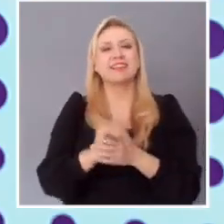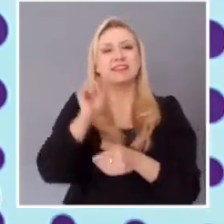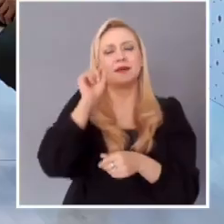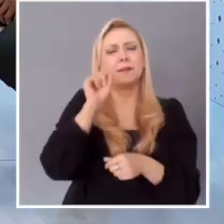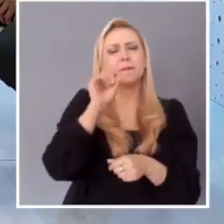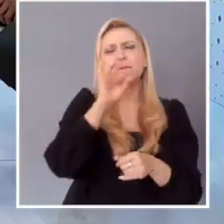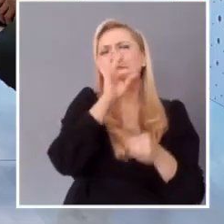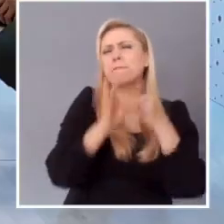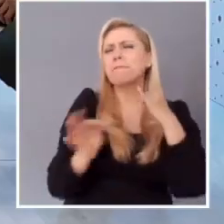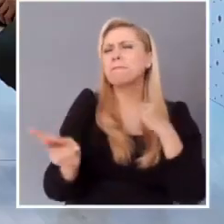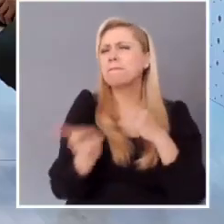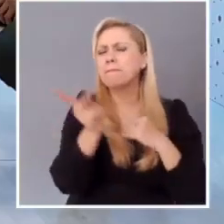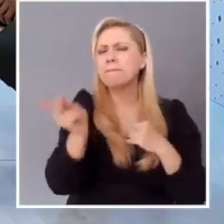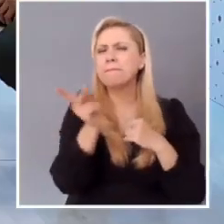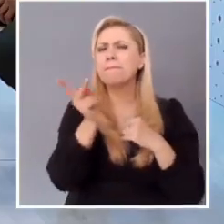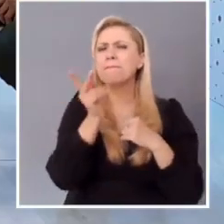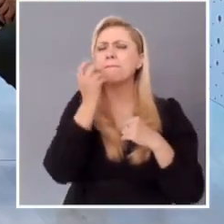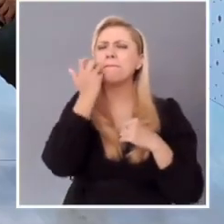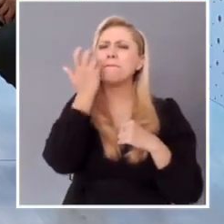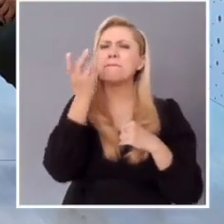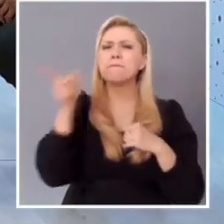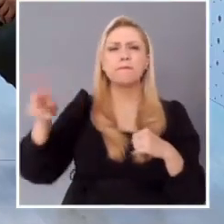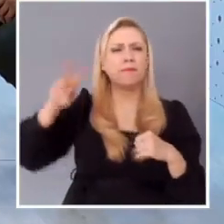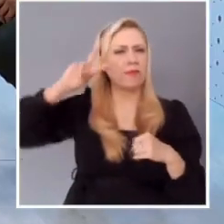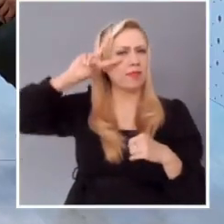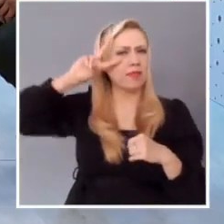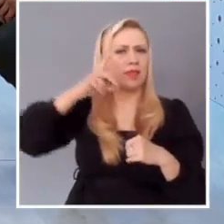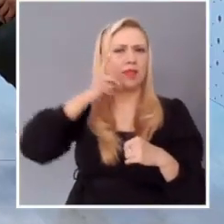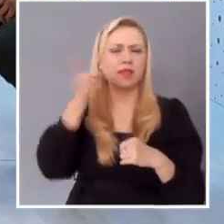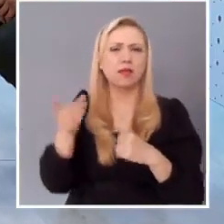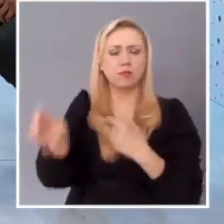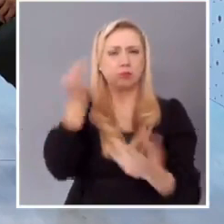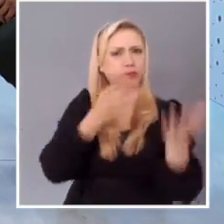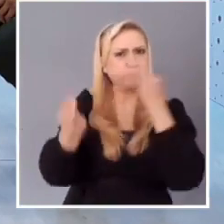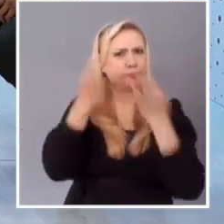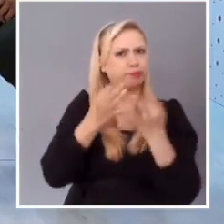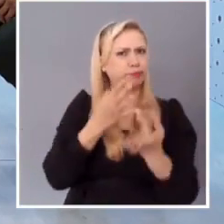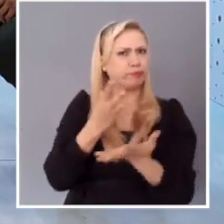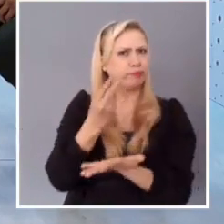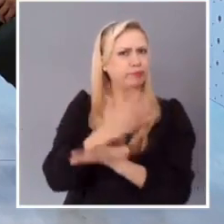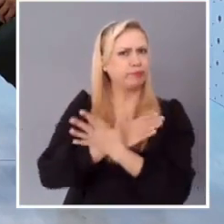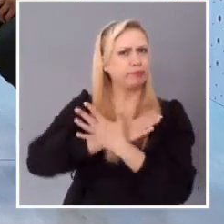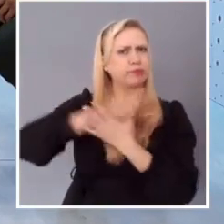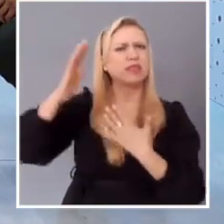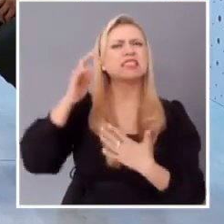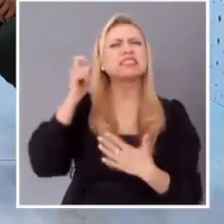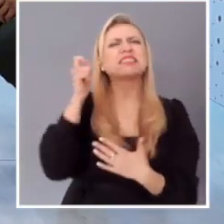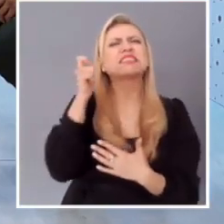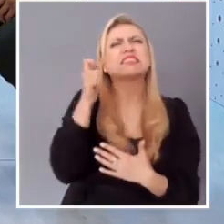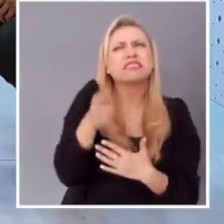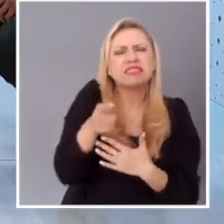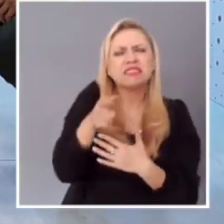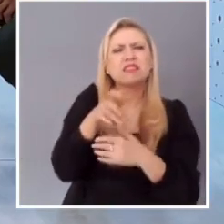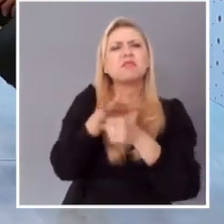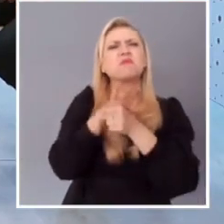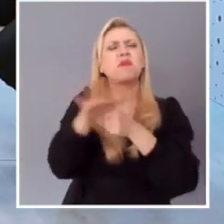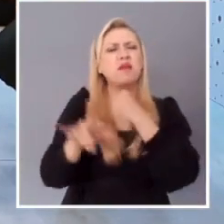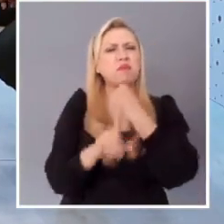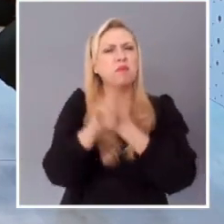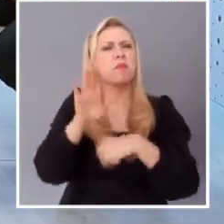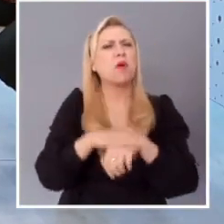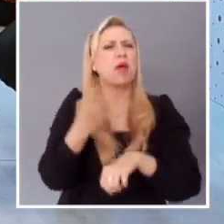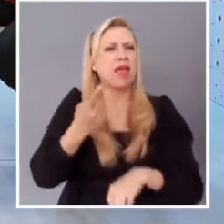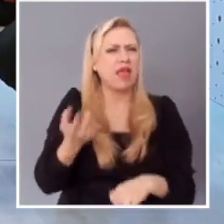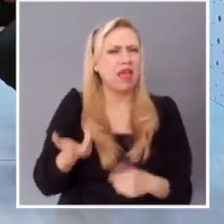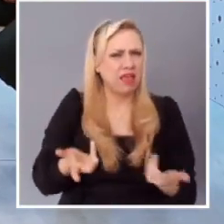la pausa. Víctor mencionaba el tema de la sobremedicación. ¿A qué se refiere y cuál es el problema que tenemos con